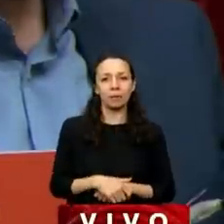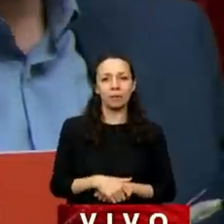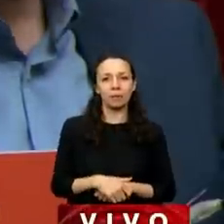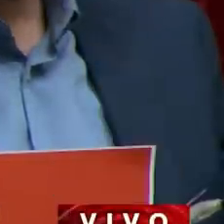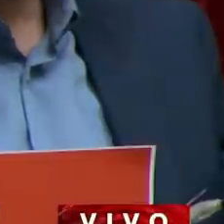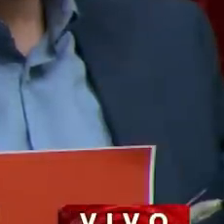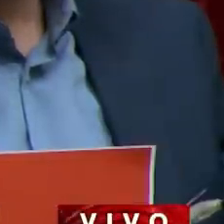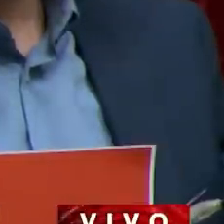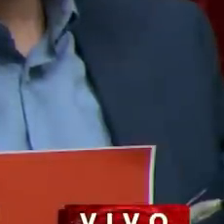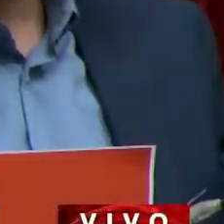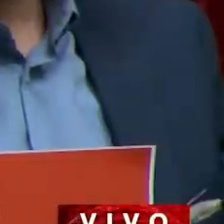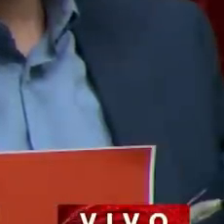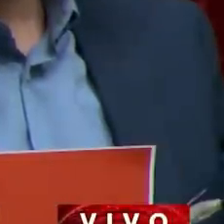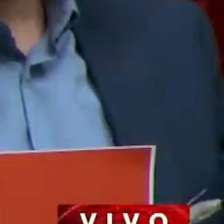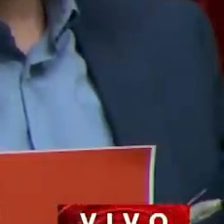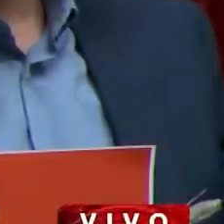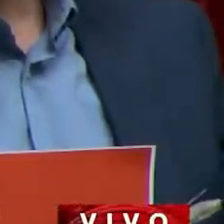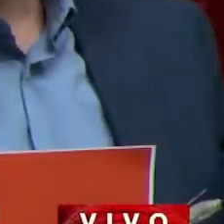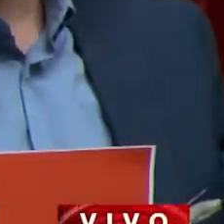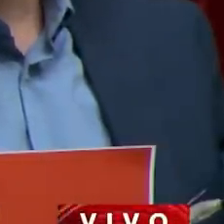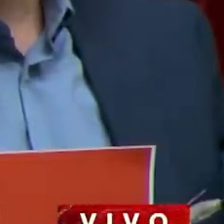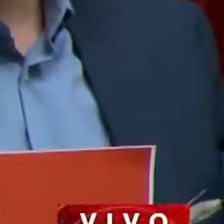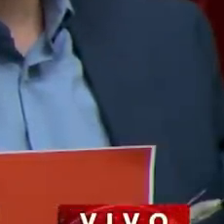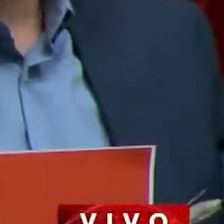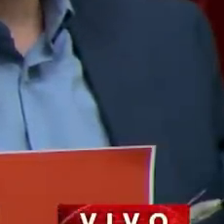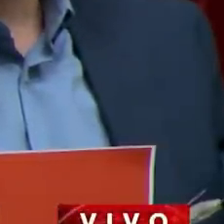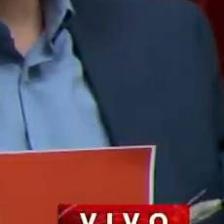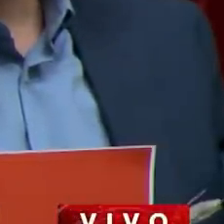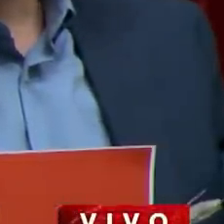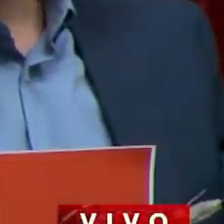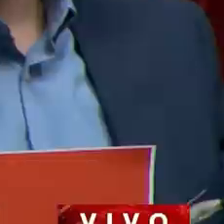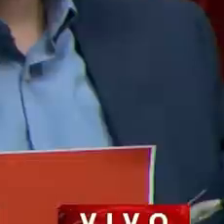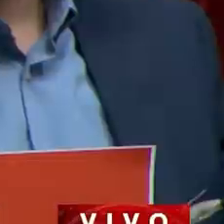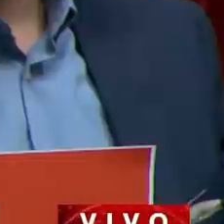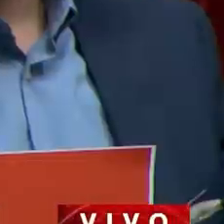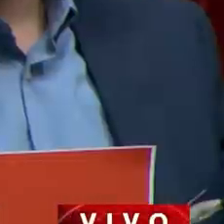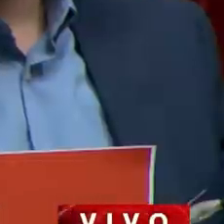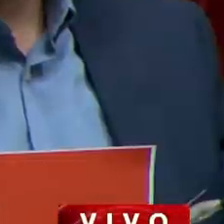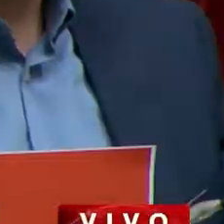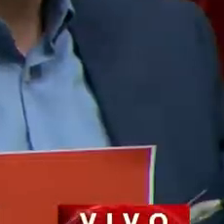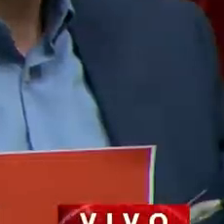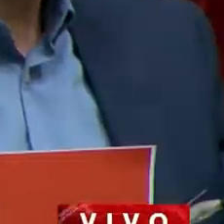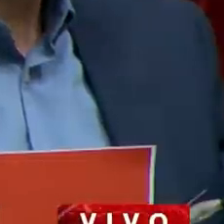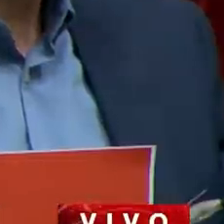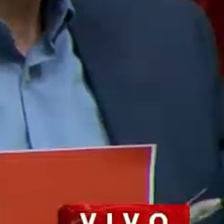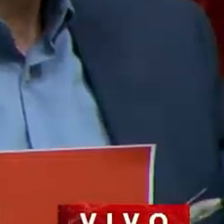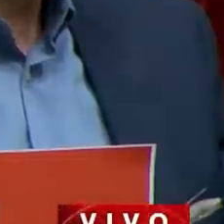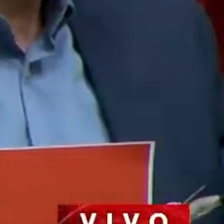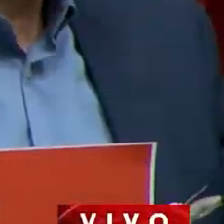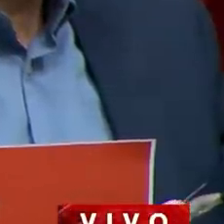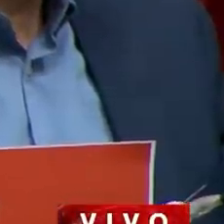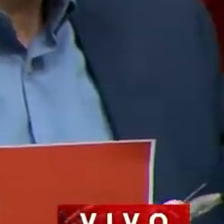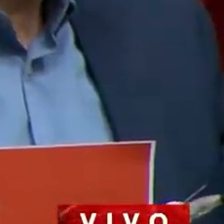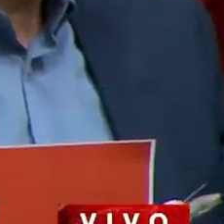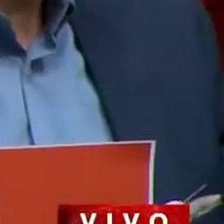Gracias, señora presidenta. Bueno, partimos, por supuesto, de la base de un reconocimiento